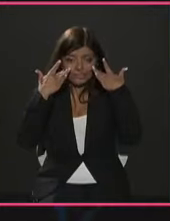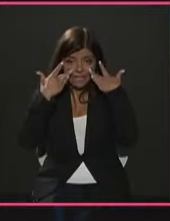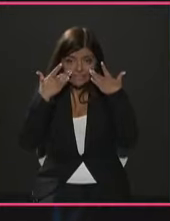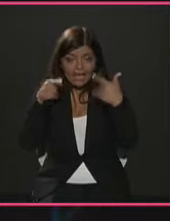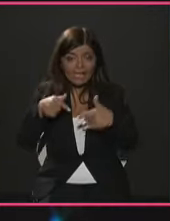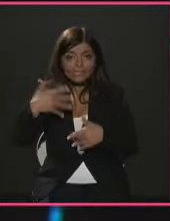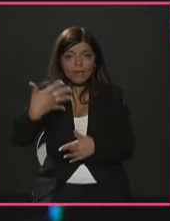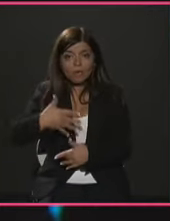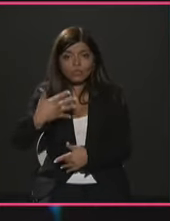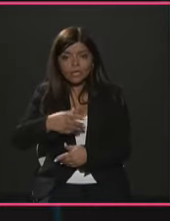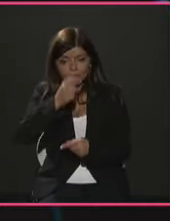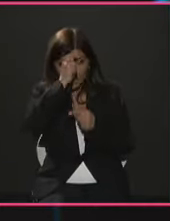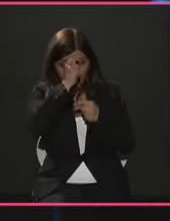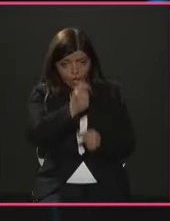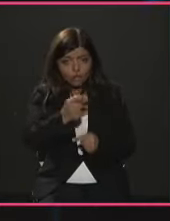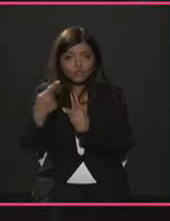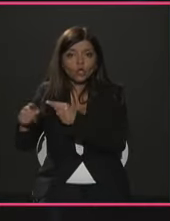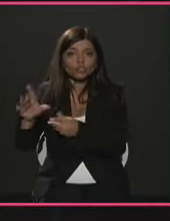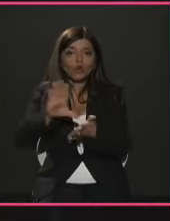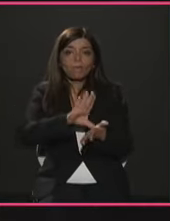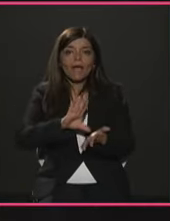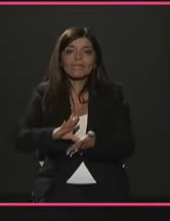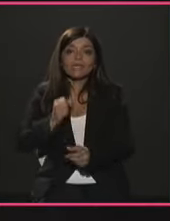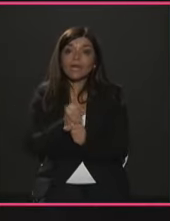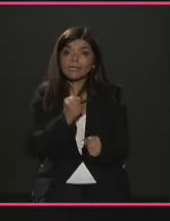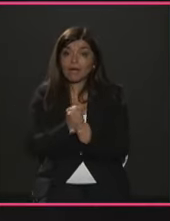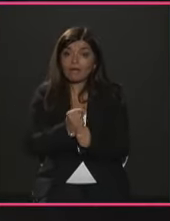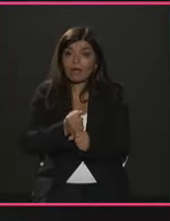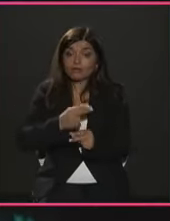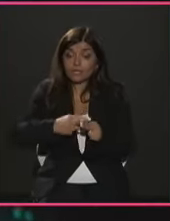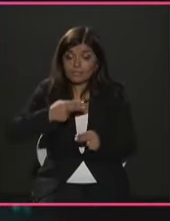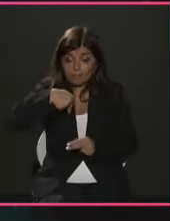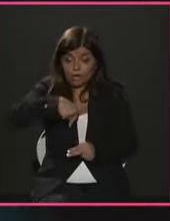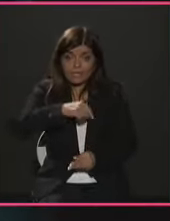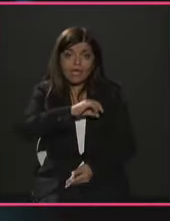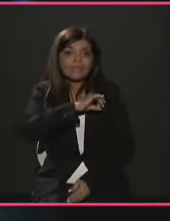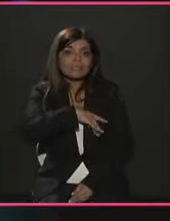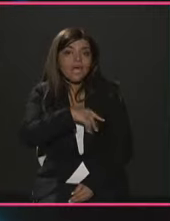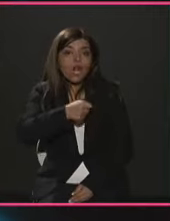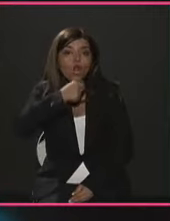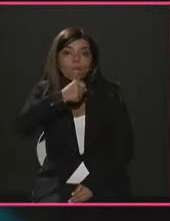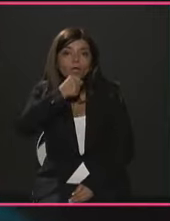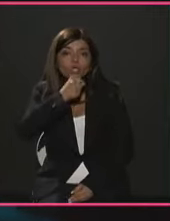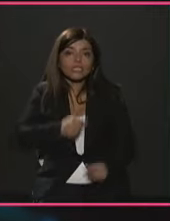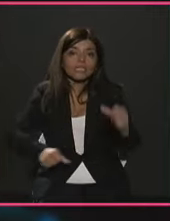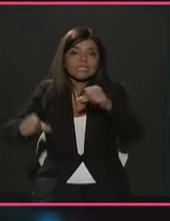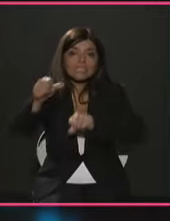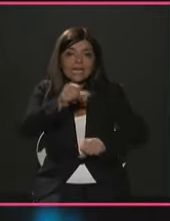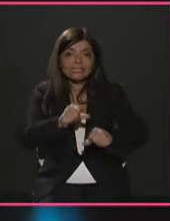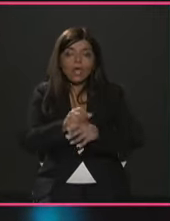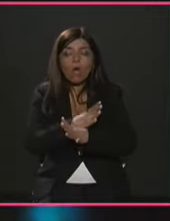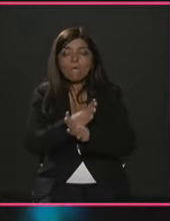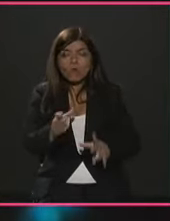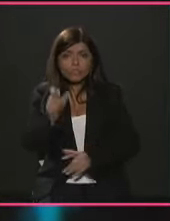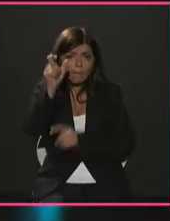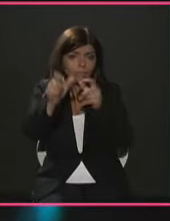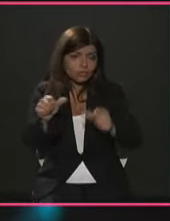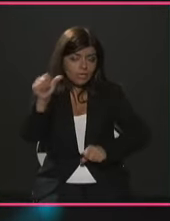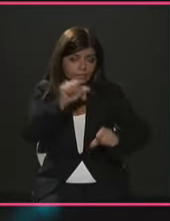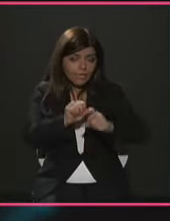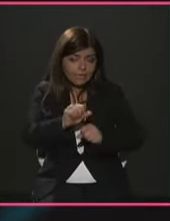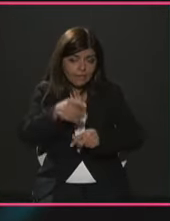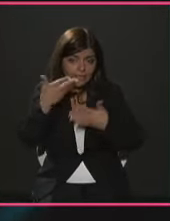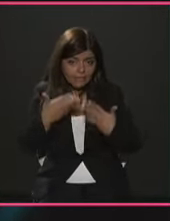importante que se reconozca en otros países el trabajo que hacemos desde chile los periodistas científicos y también muchos científicos que se han